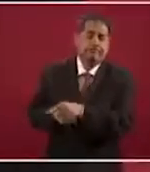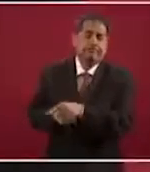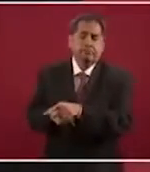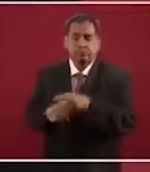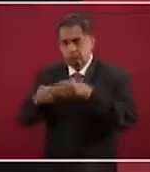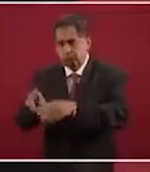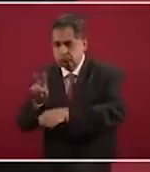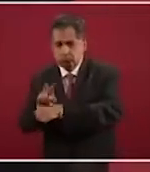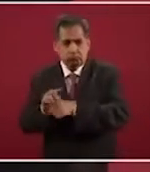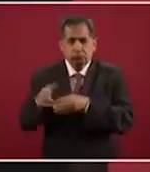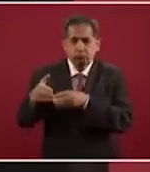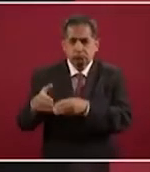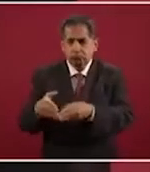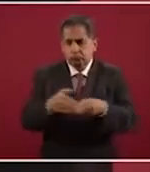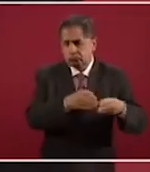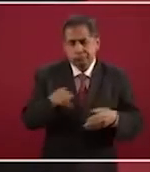en puertos.